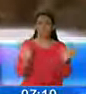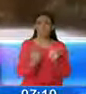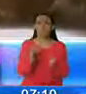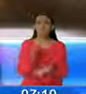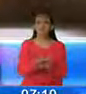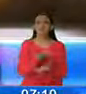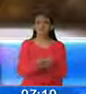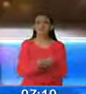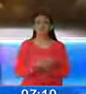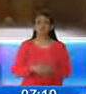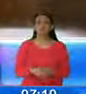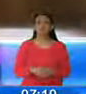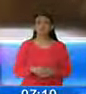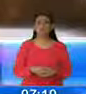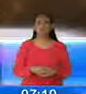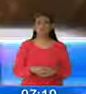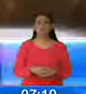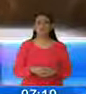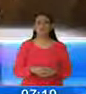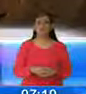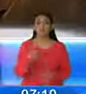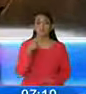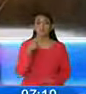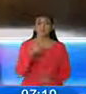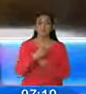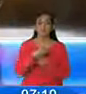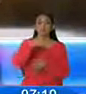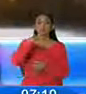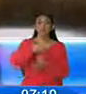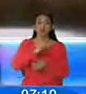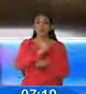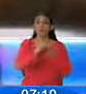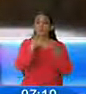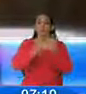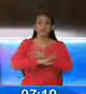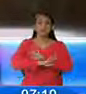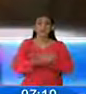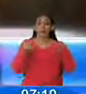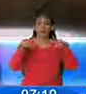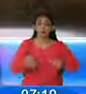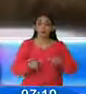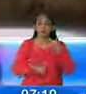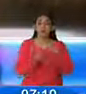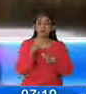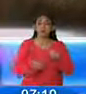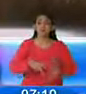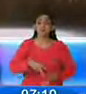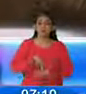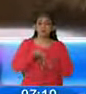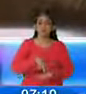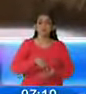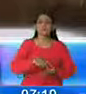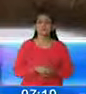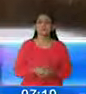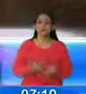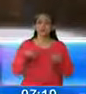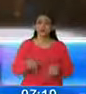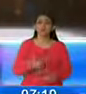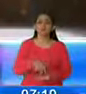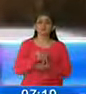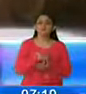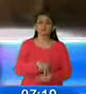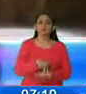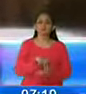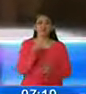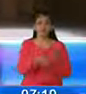estamos simplemente diciéndole al CNE que quedan advertidos, que aquí el pueblo está de pie y que aquí se pretenden hacer